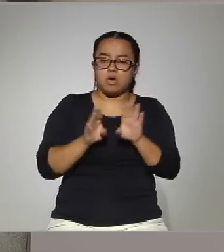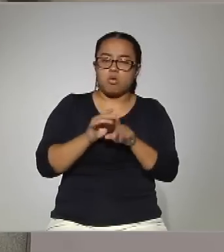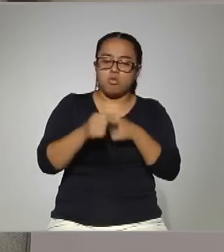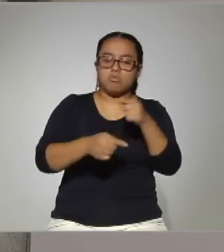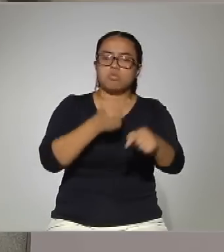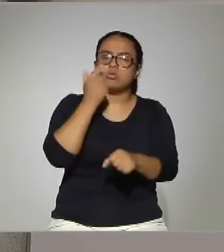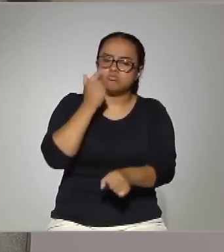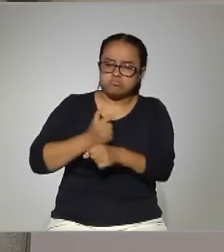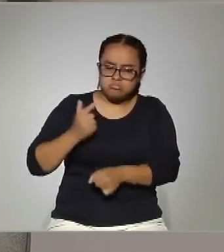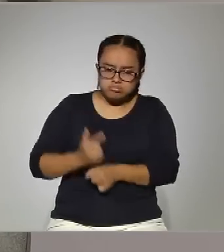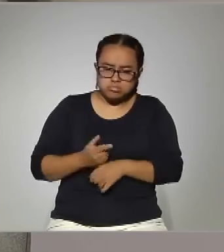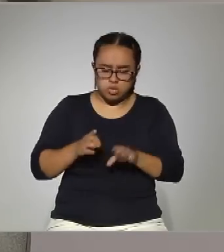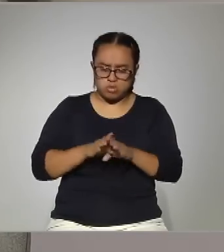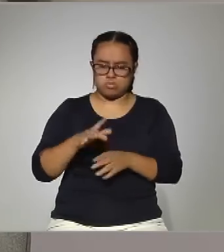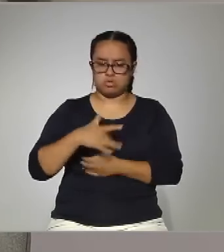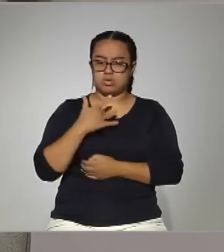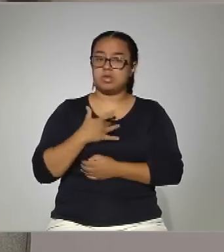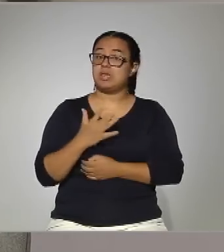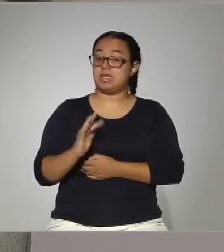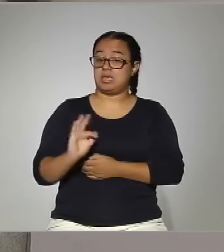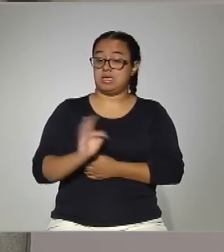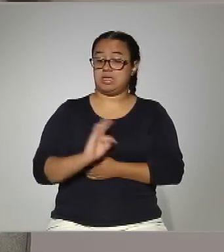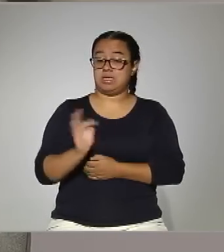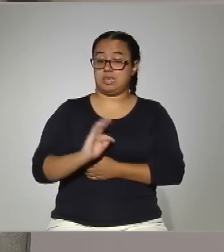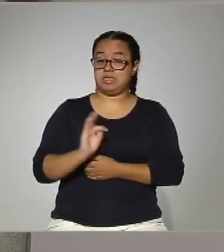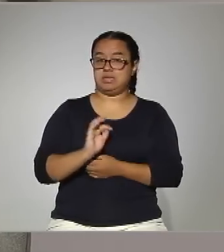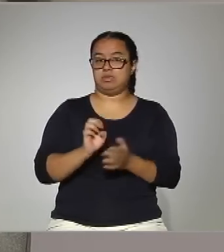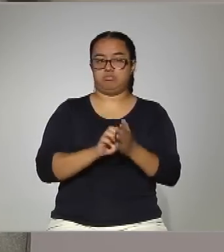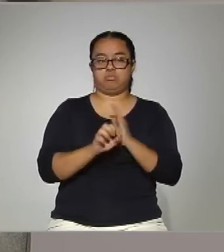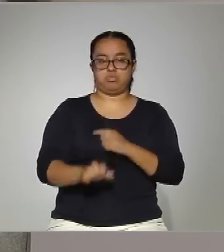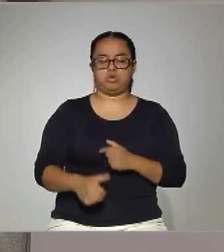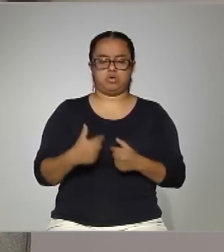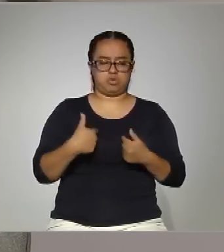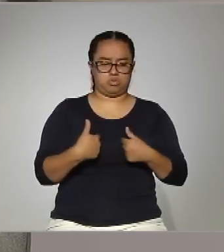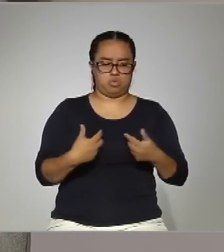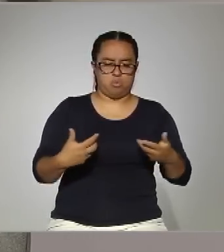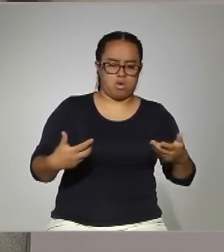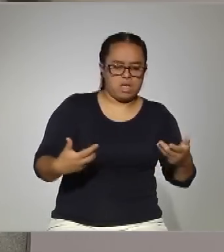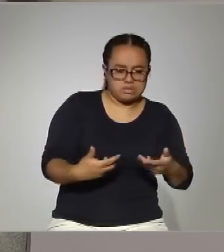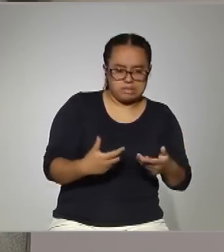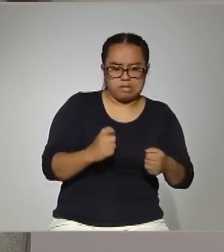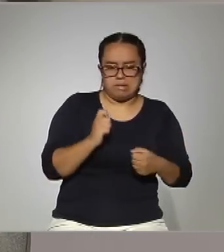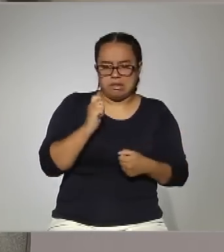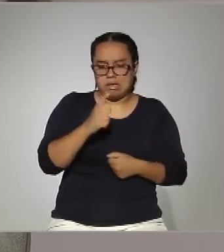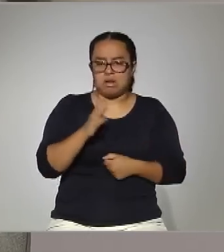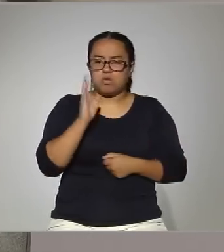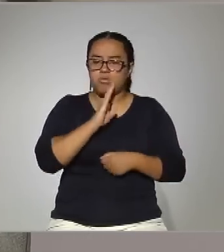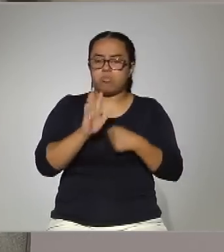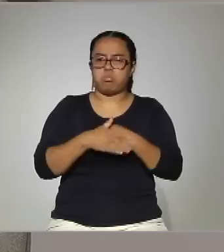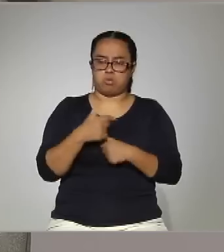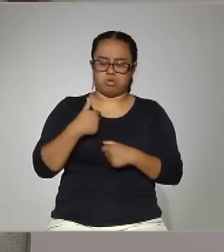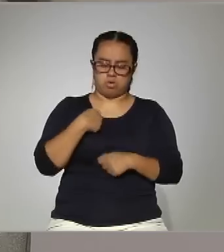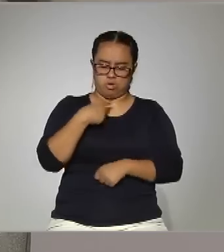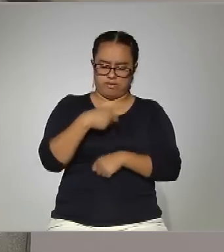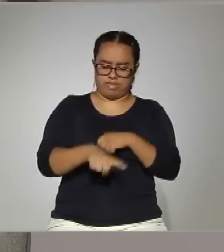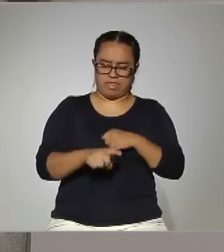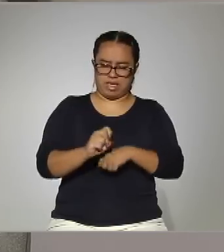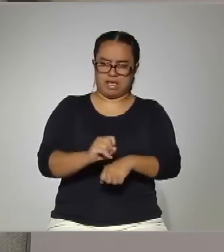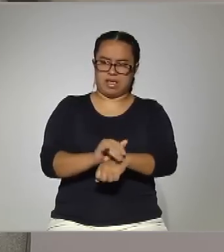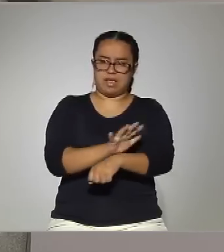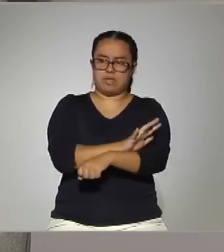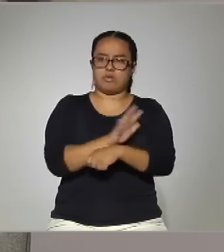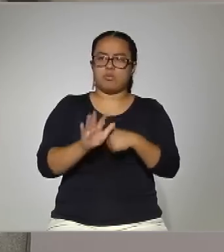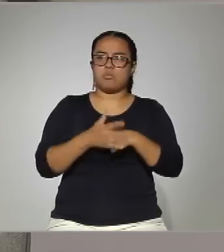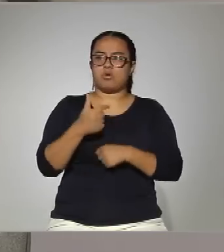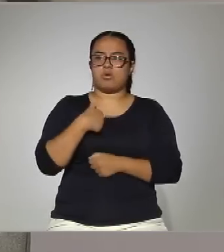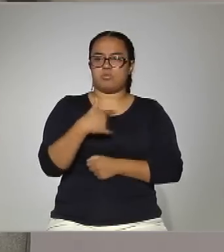puedo identificar si yo estoy actuando de una u otra manera por el daño emocional que estoy cargando,